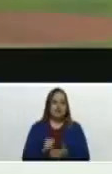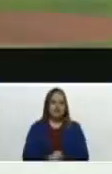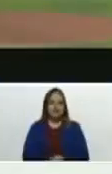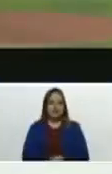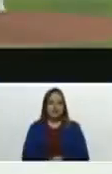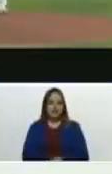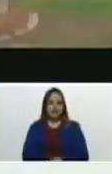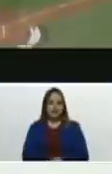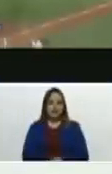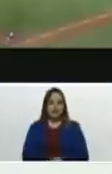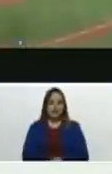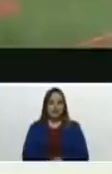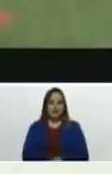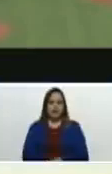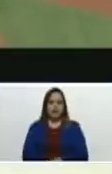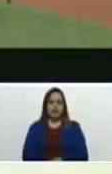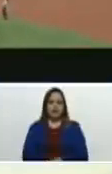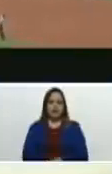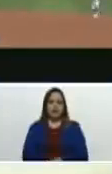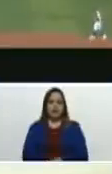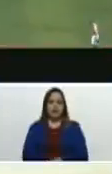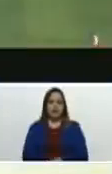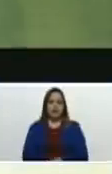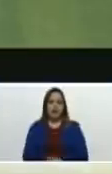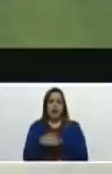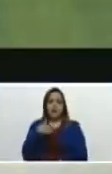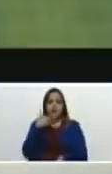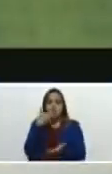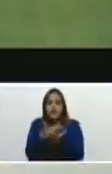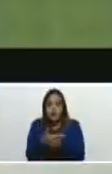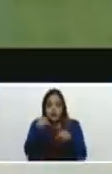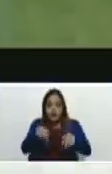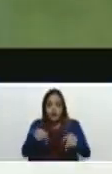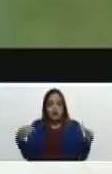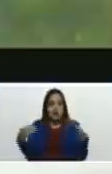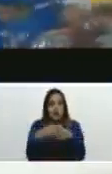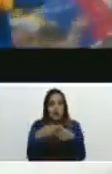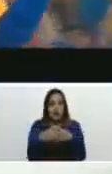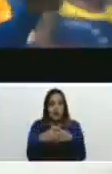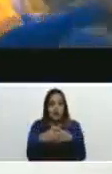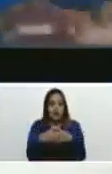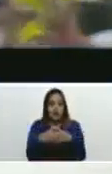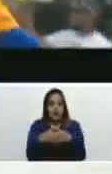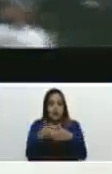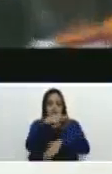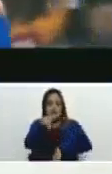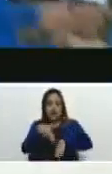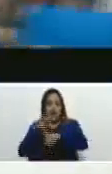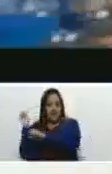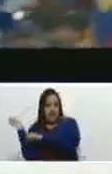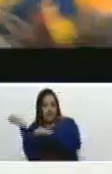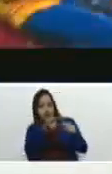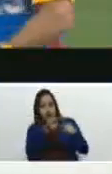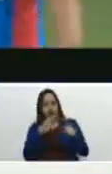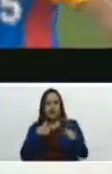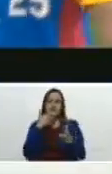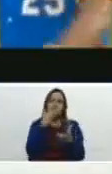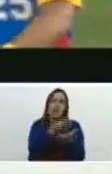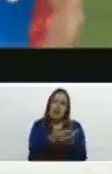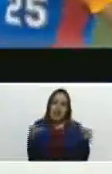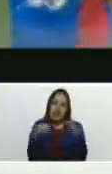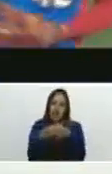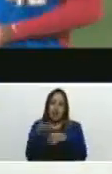final. Y le pido desde aquí al equipo de la Selección Nacional de Béisbol, que